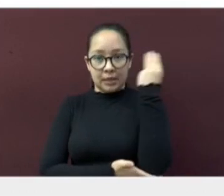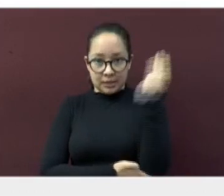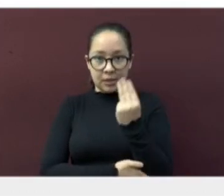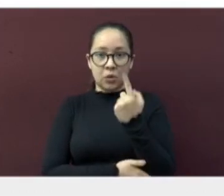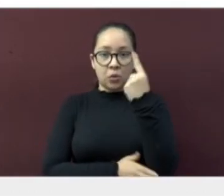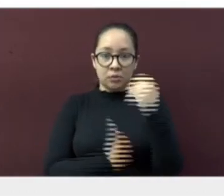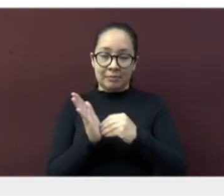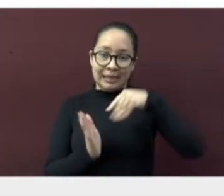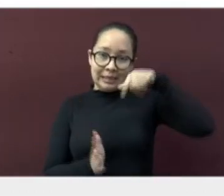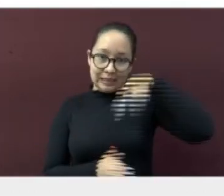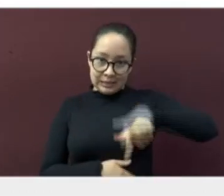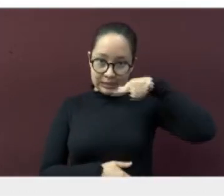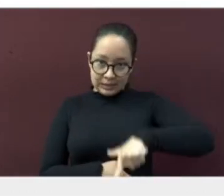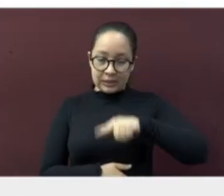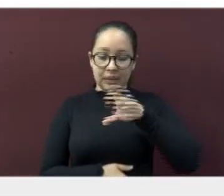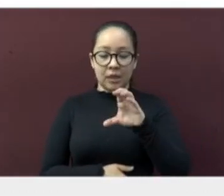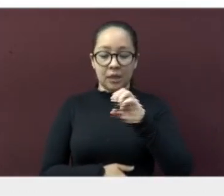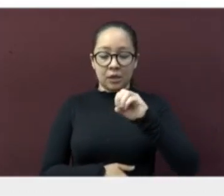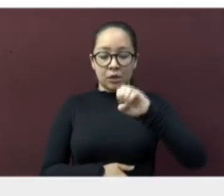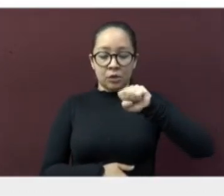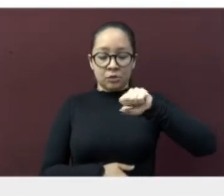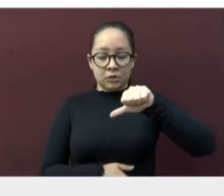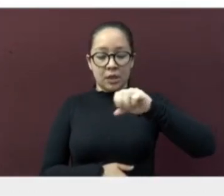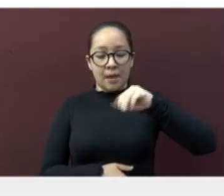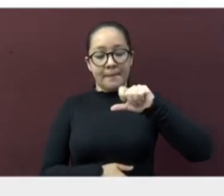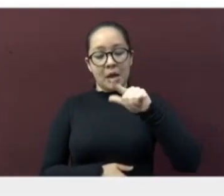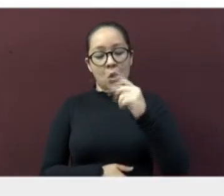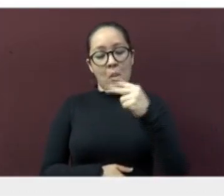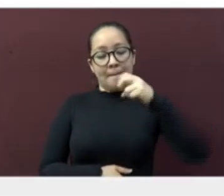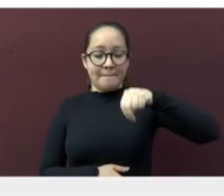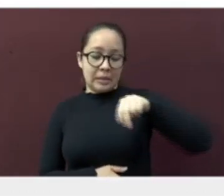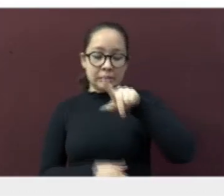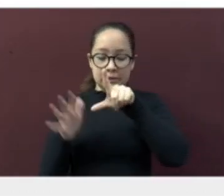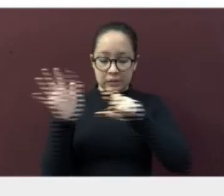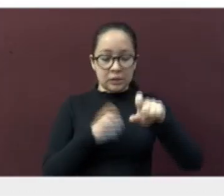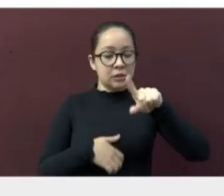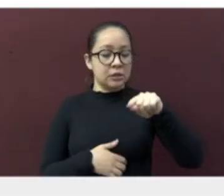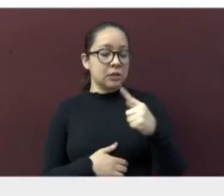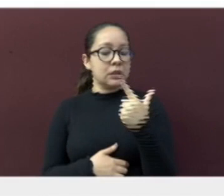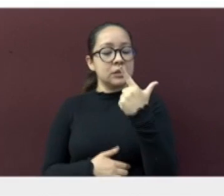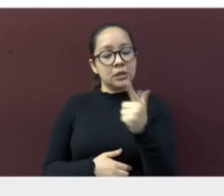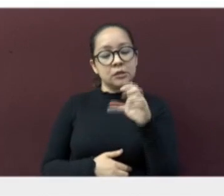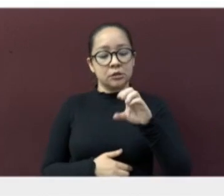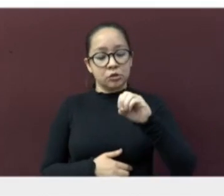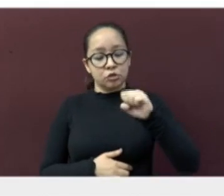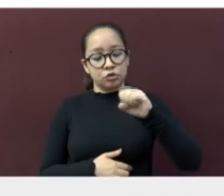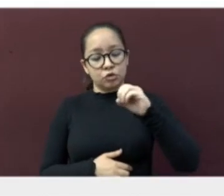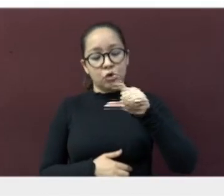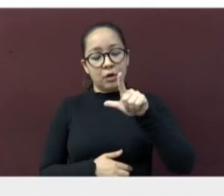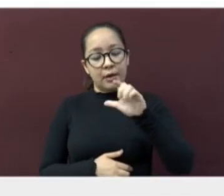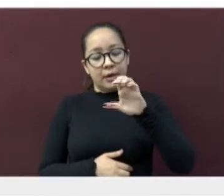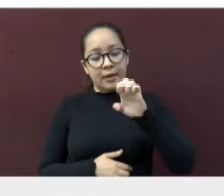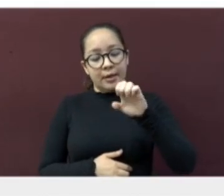17 cosamaloapan 777 y cosoleacaque